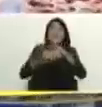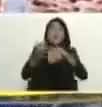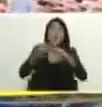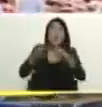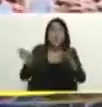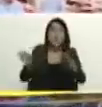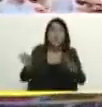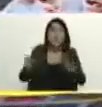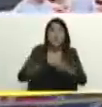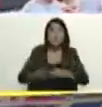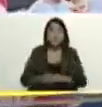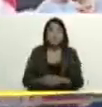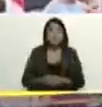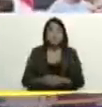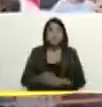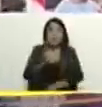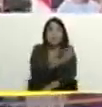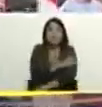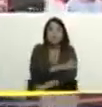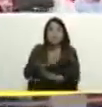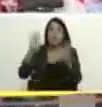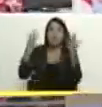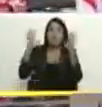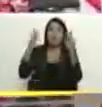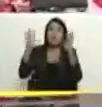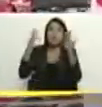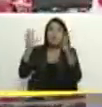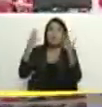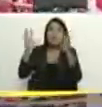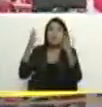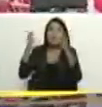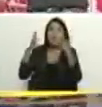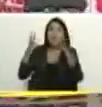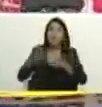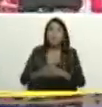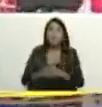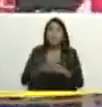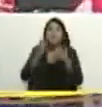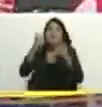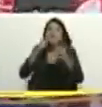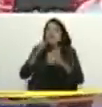Y vino la oligarquía a aplaudirlo. Y gritaban democracia.